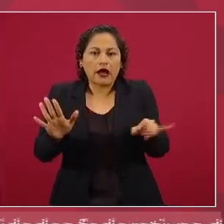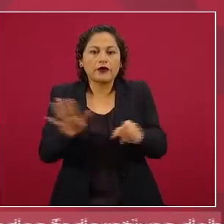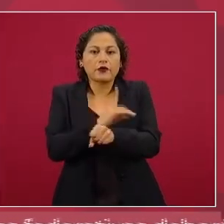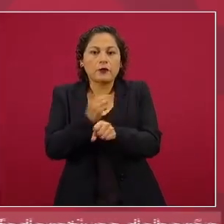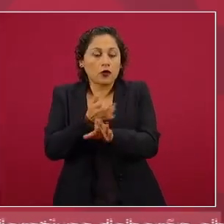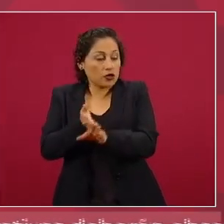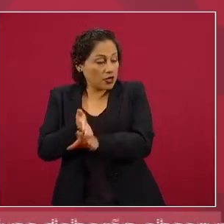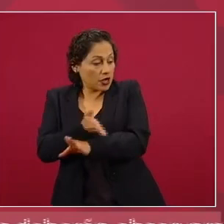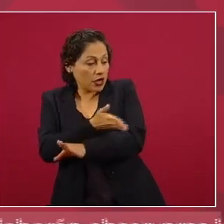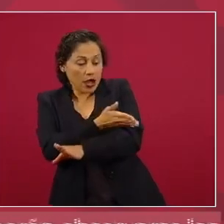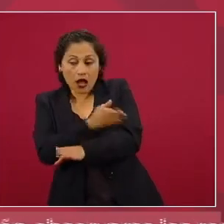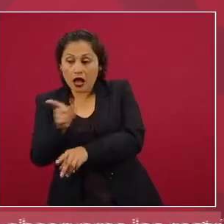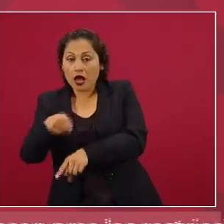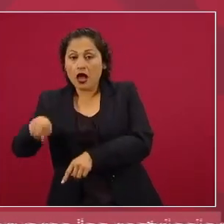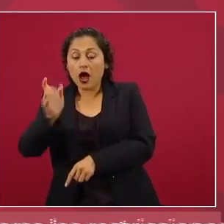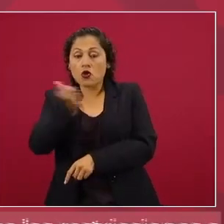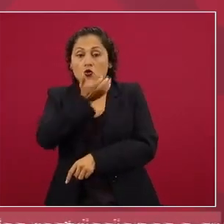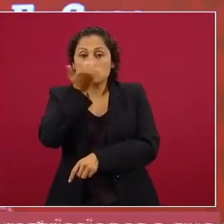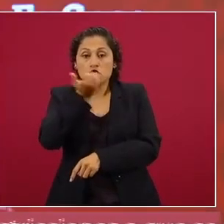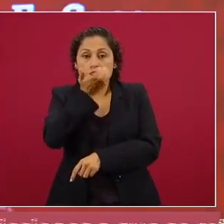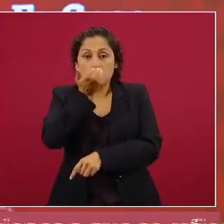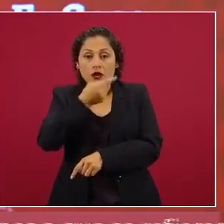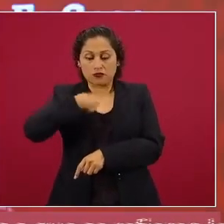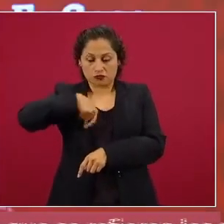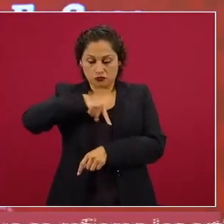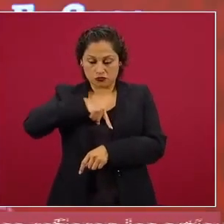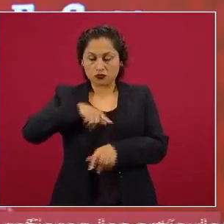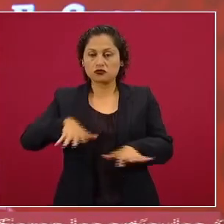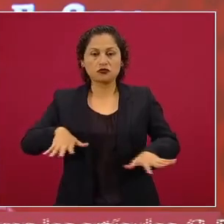de raíz al régimen corrupto,